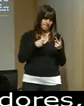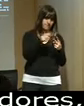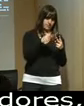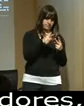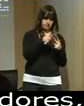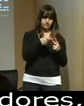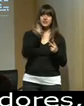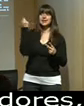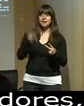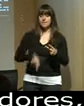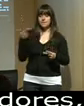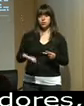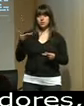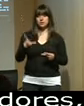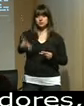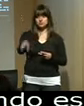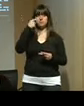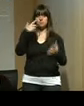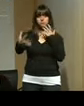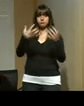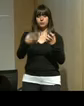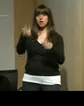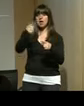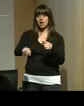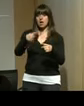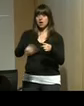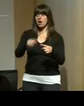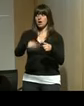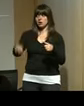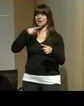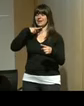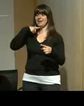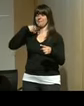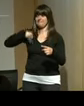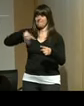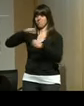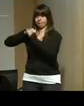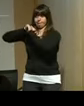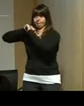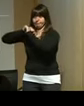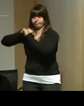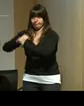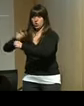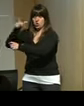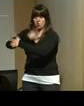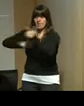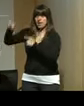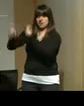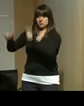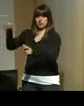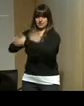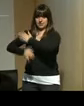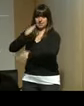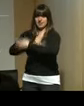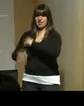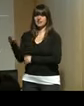es importante resaltar un hecho que condiciona mucho los viajes de las personas con discapacidad, que